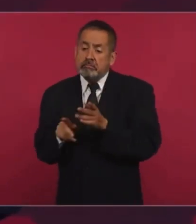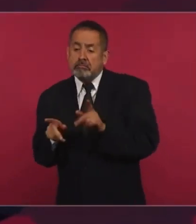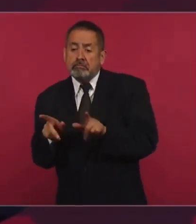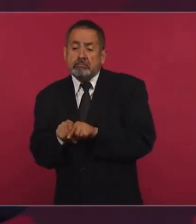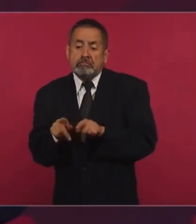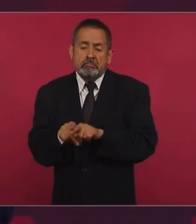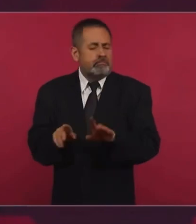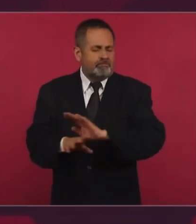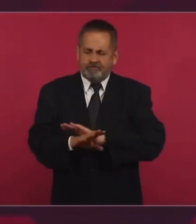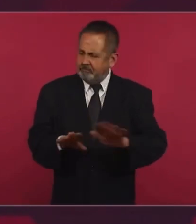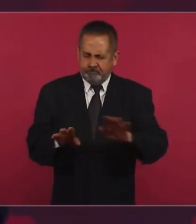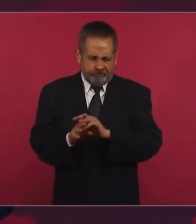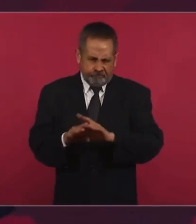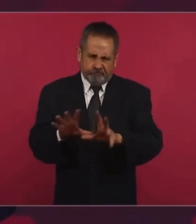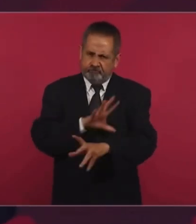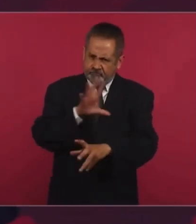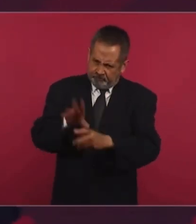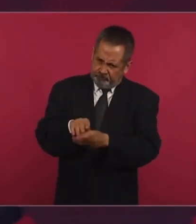Es